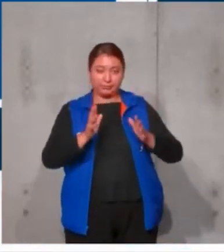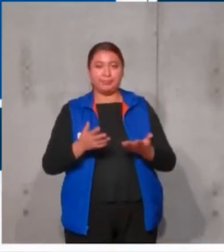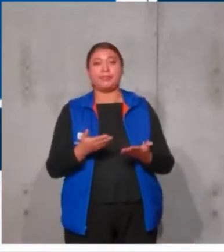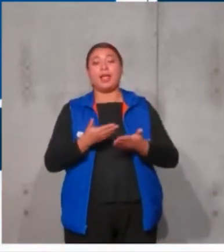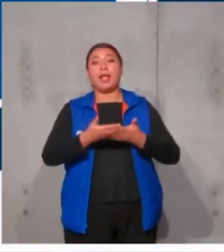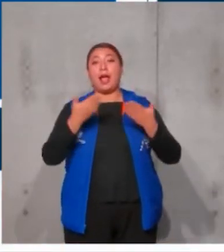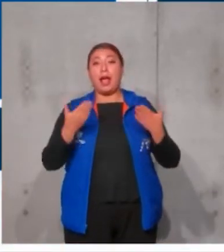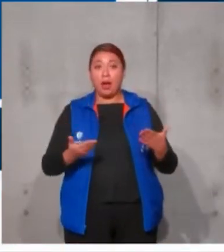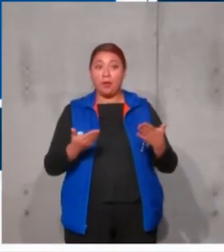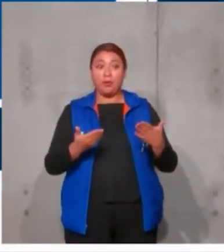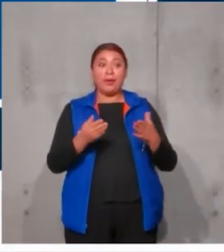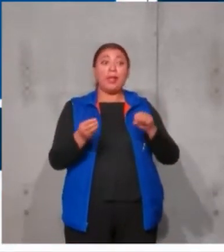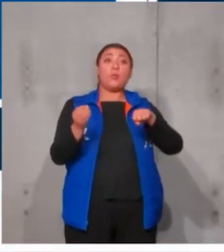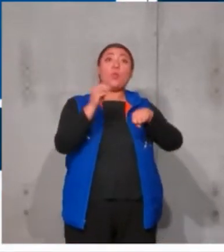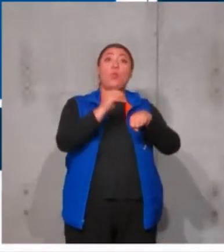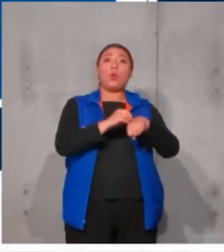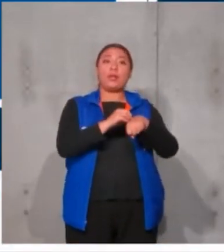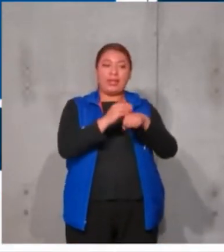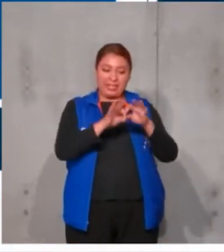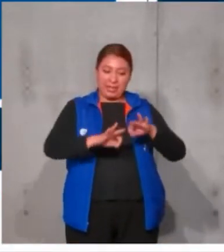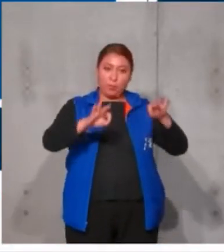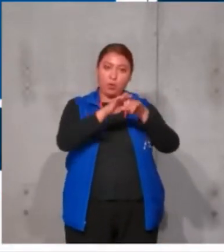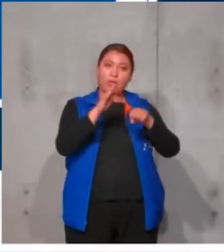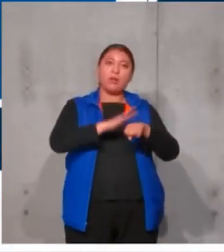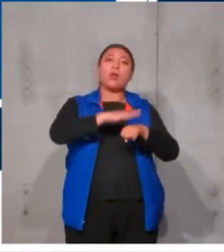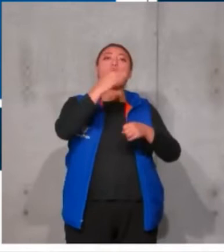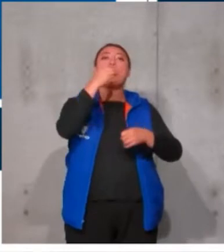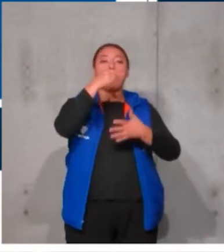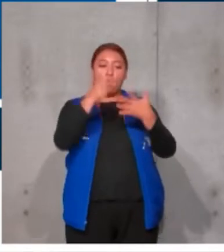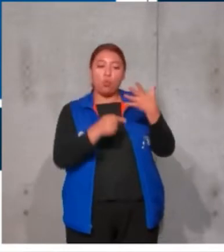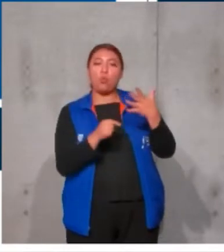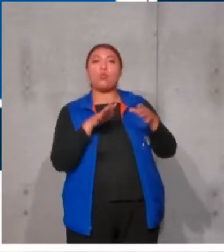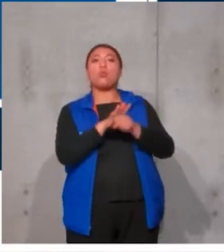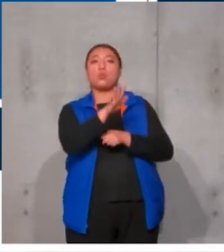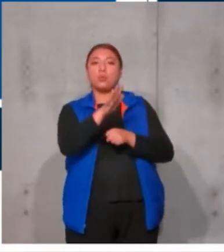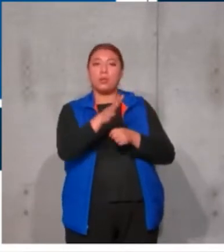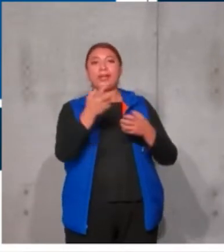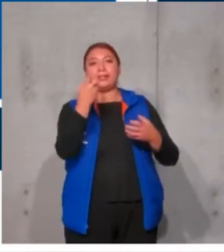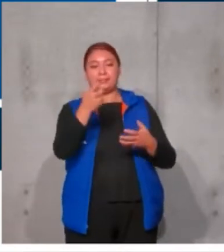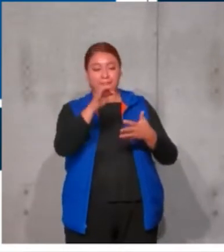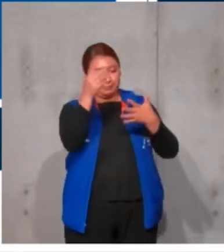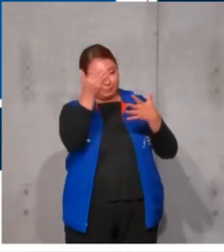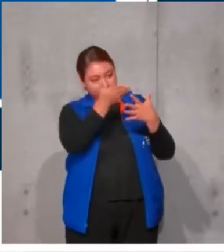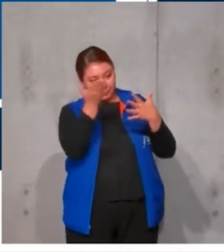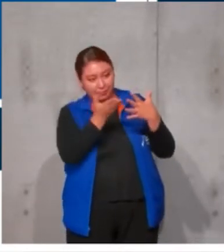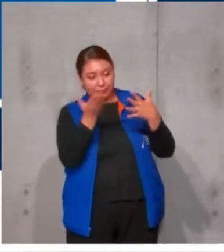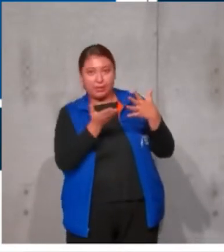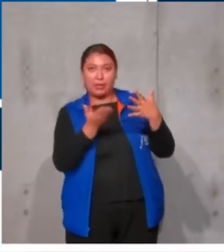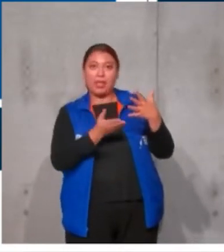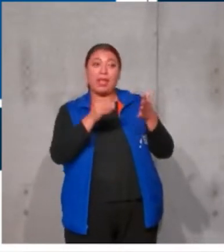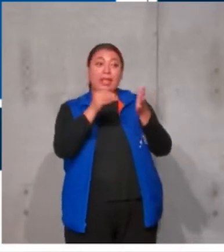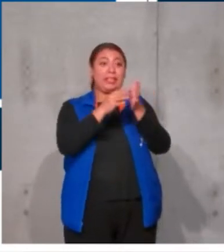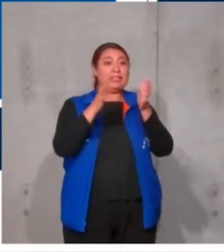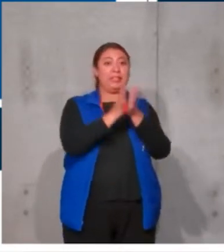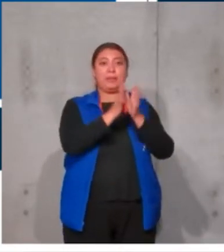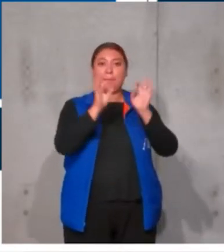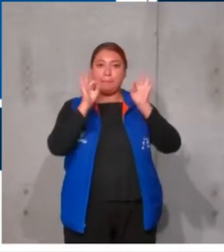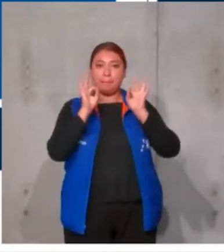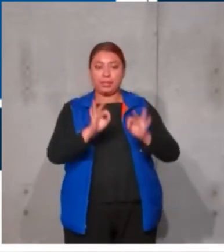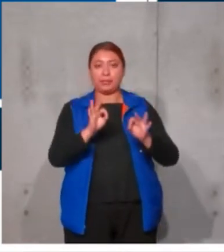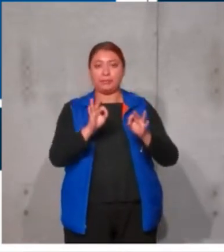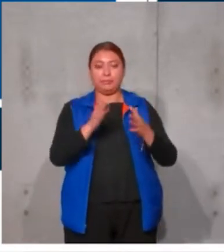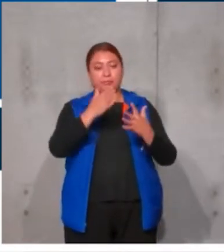evaluamos, entonces sí ya los clasificamos y clasificamos la relevancia de estos temas. Nosotros podemos